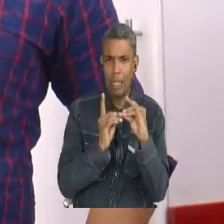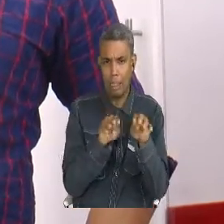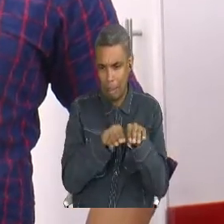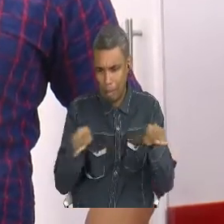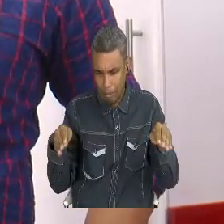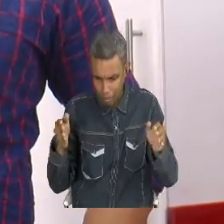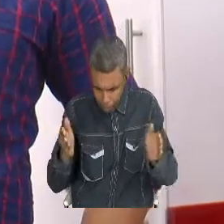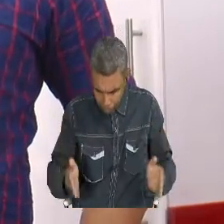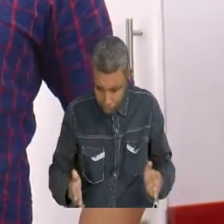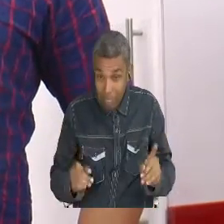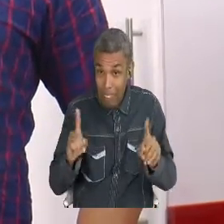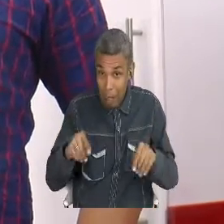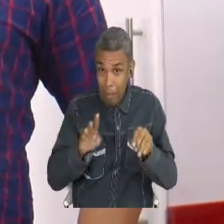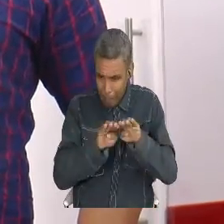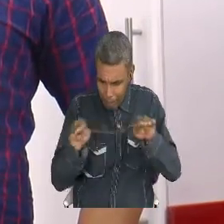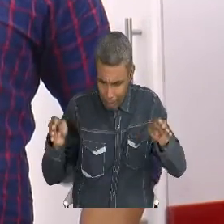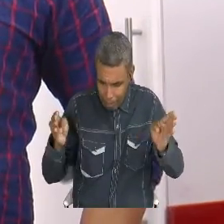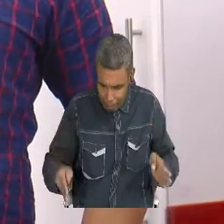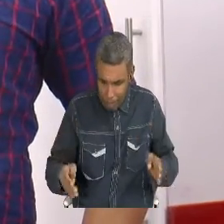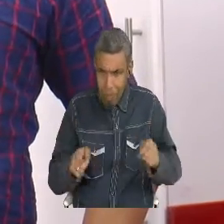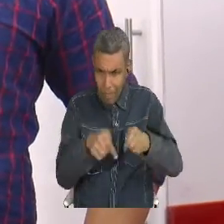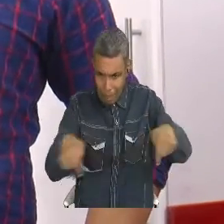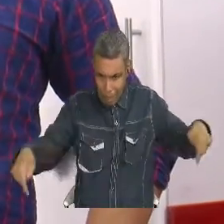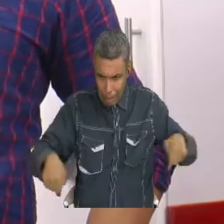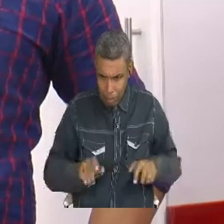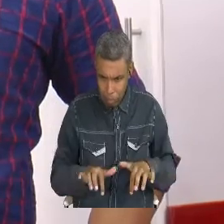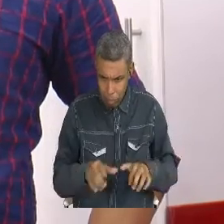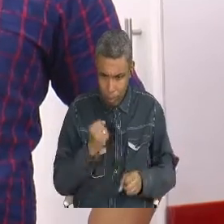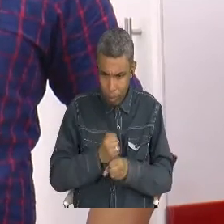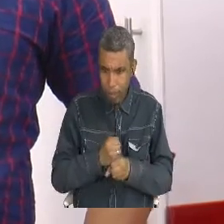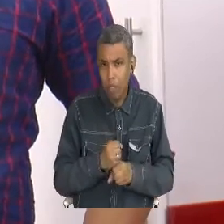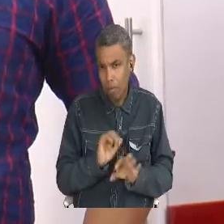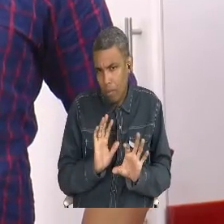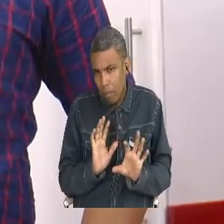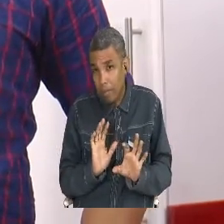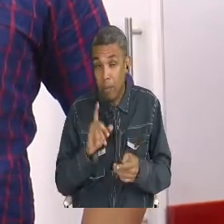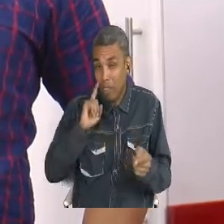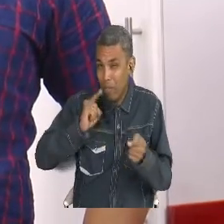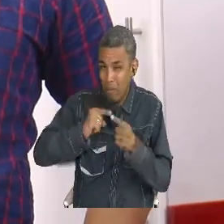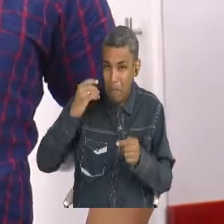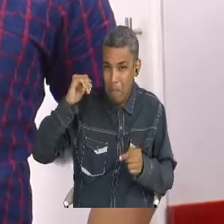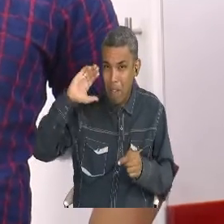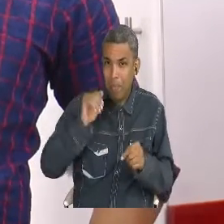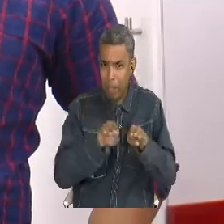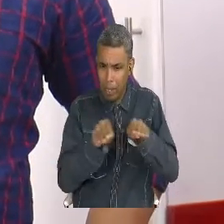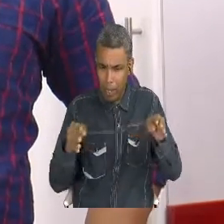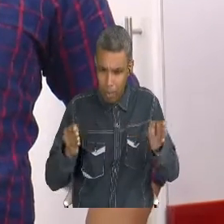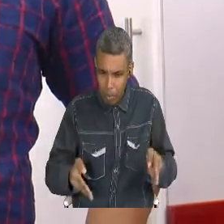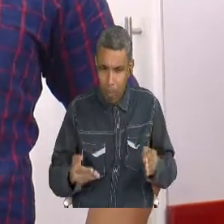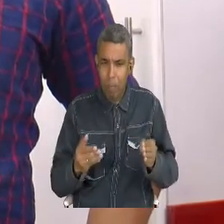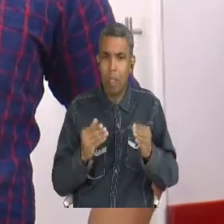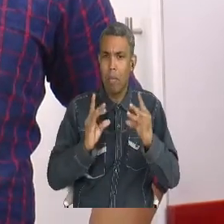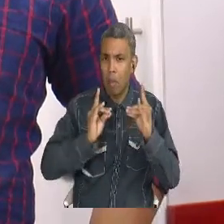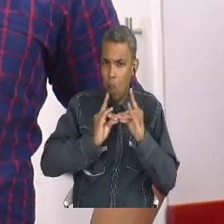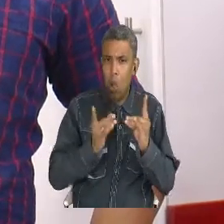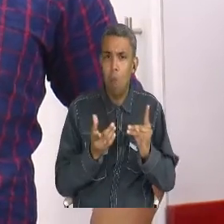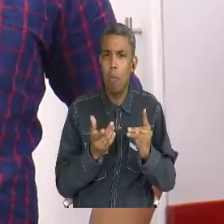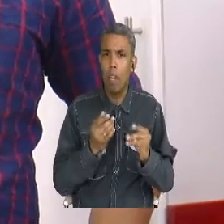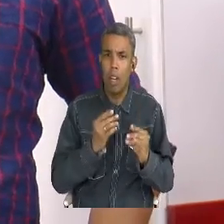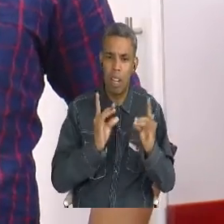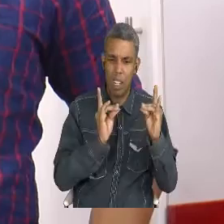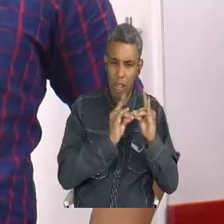muebles también de oficina, uh-huh, pero realmente en que nos enfocamos más muebles para el hogar, lo que es el comedor, sala, alcoba, juegos de alcoba para